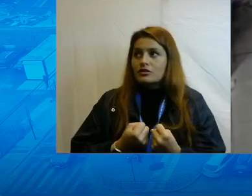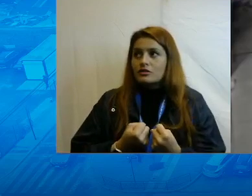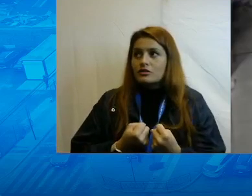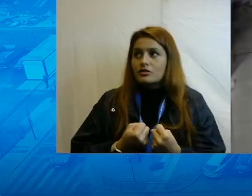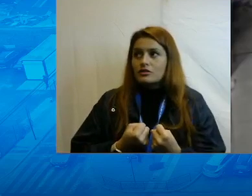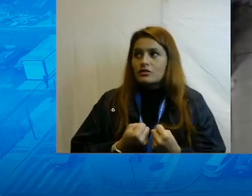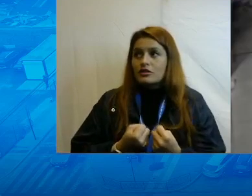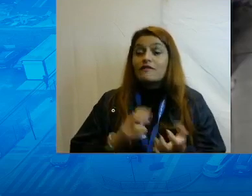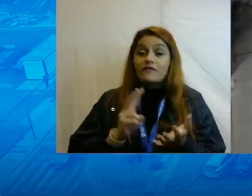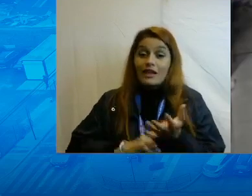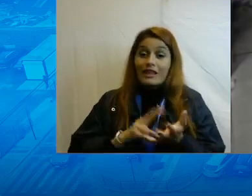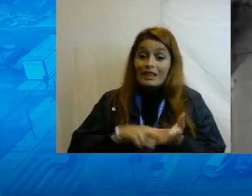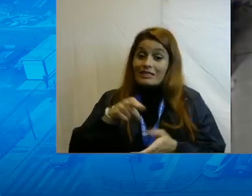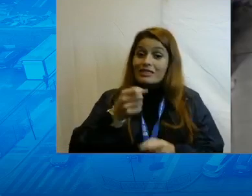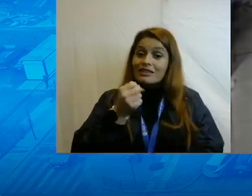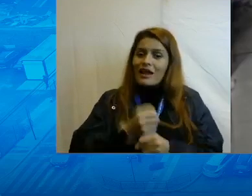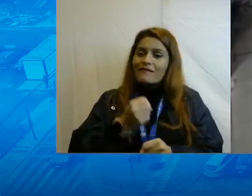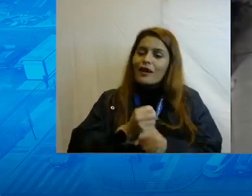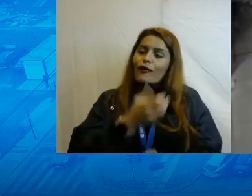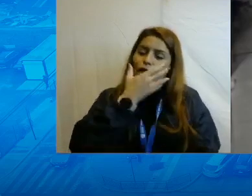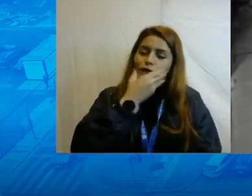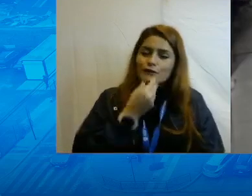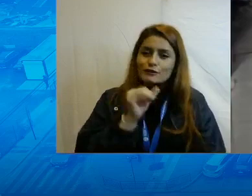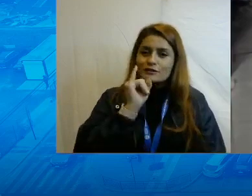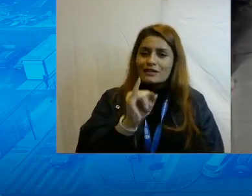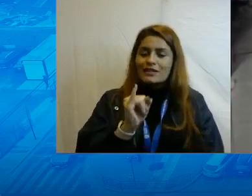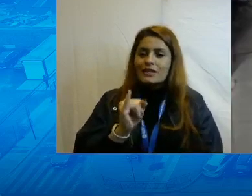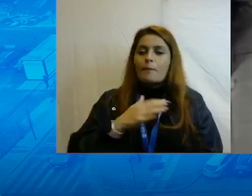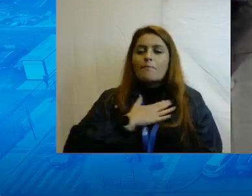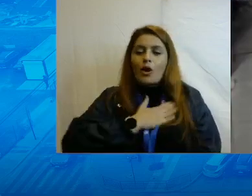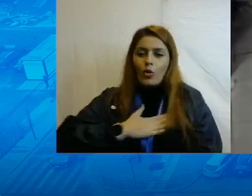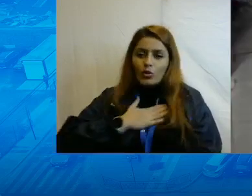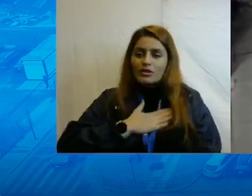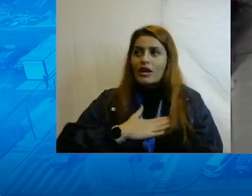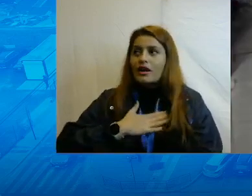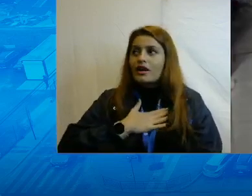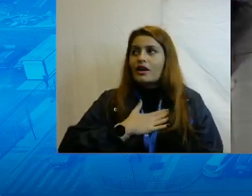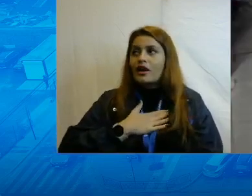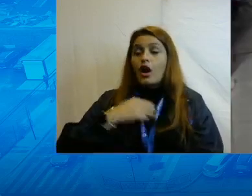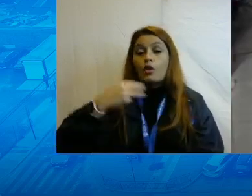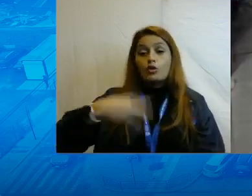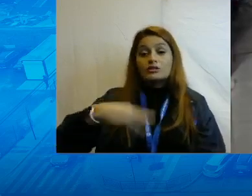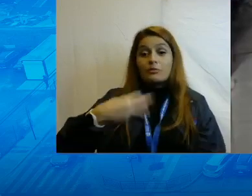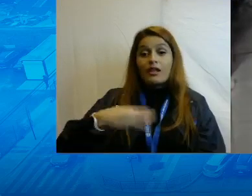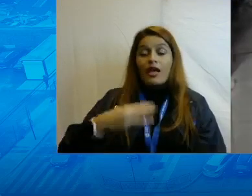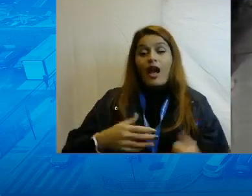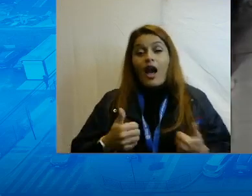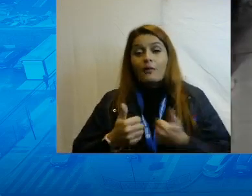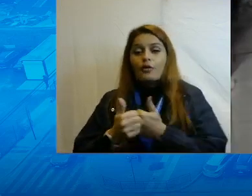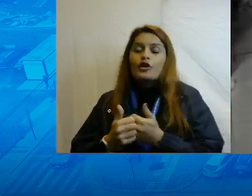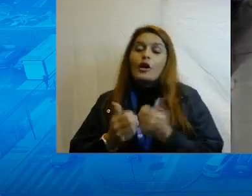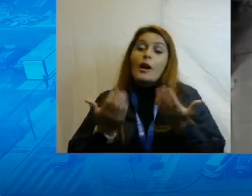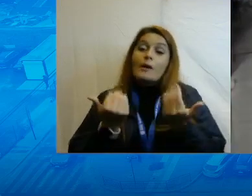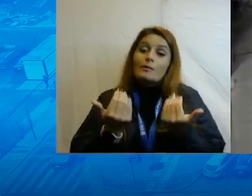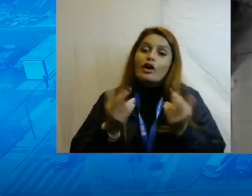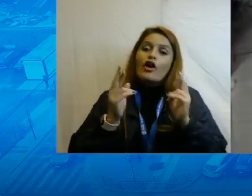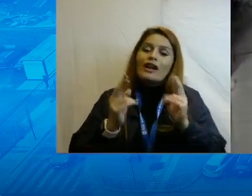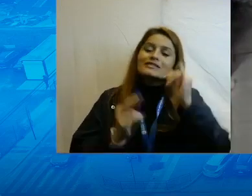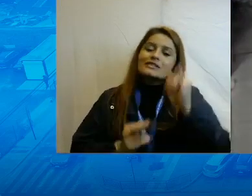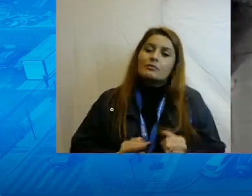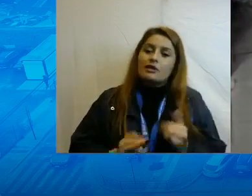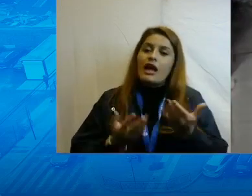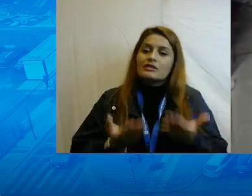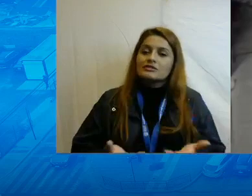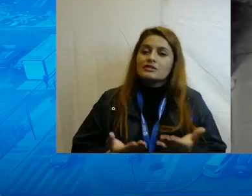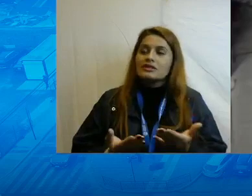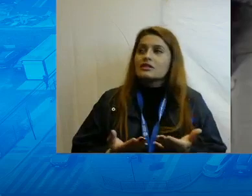y de verdad que este trabajo es muy bonito, muy bonito. Siempre hemos contado con el apoyo de la municipalidad y espero que siempre sea así, porque nadie